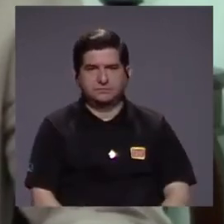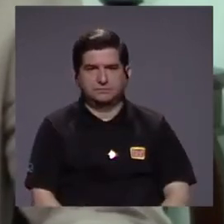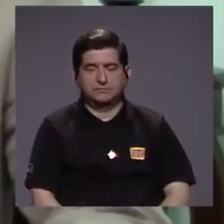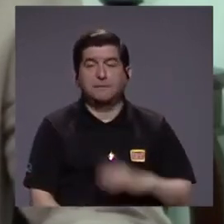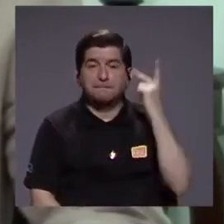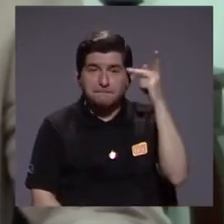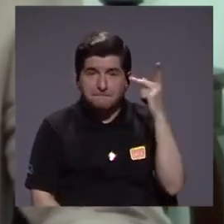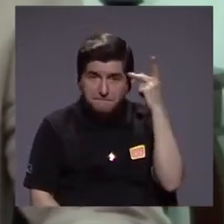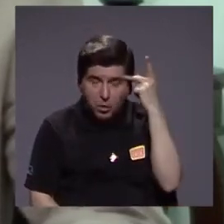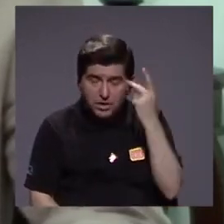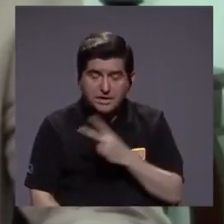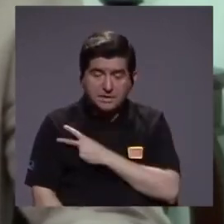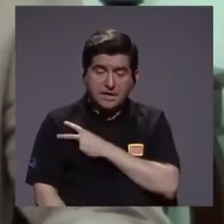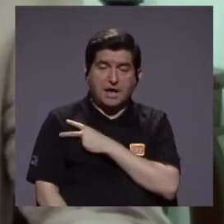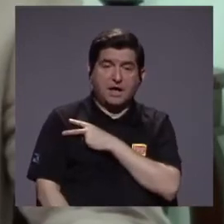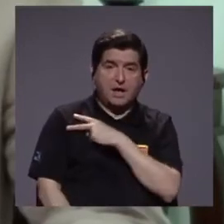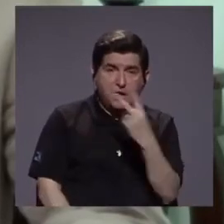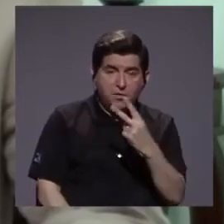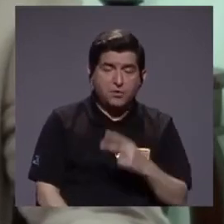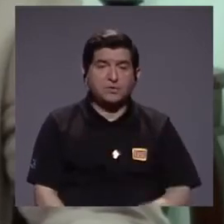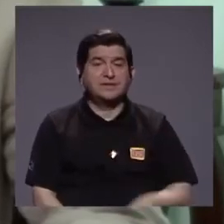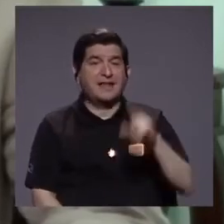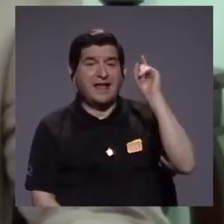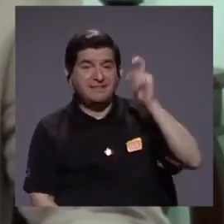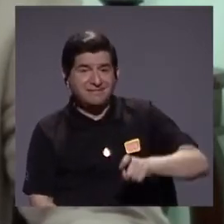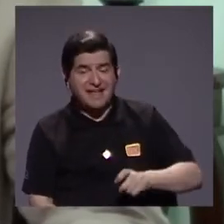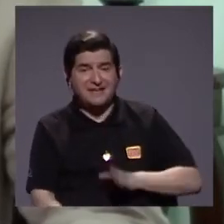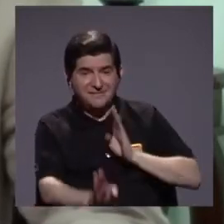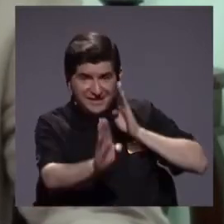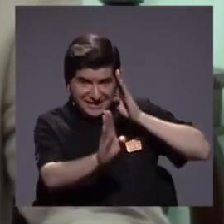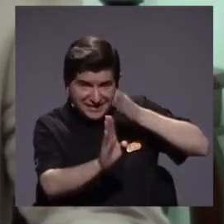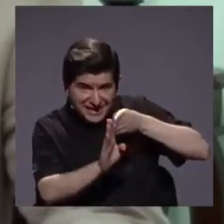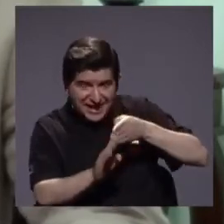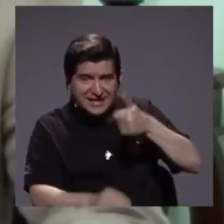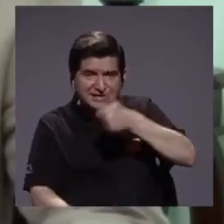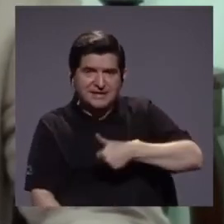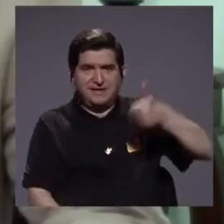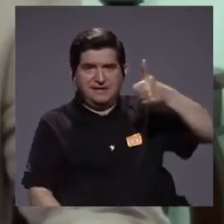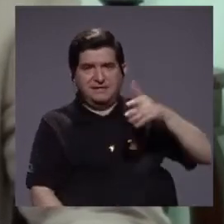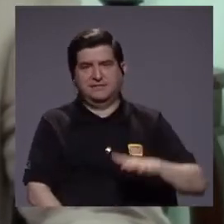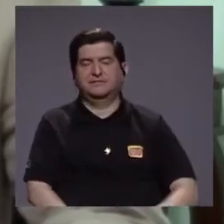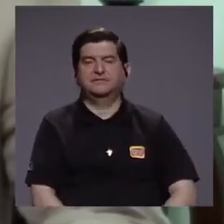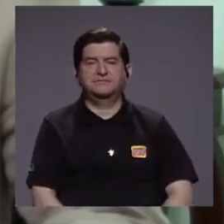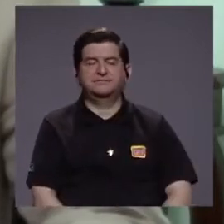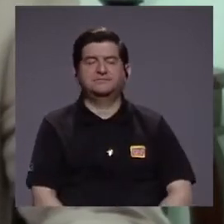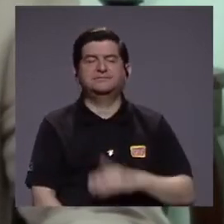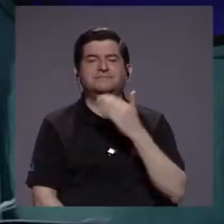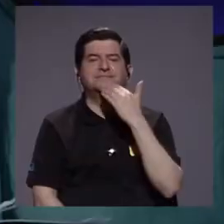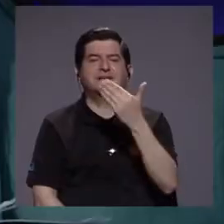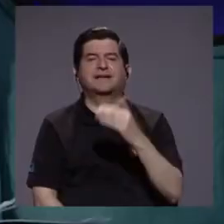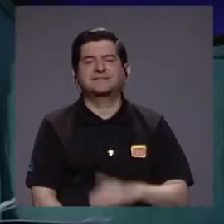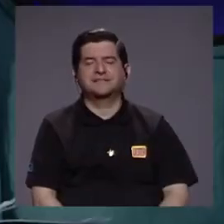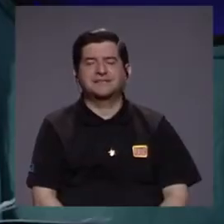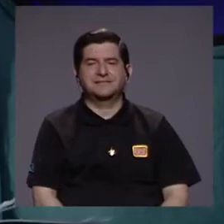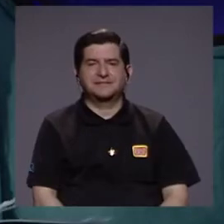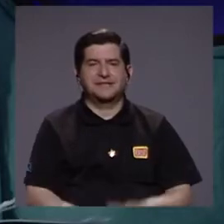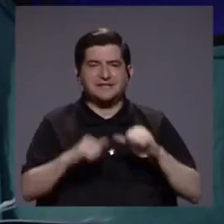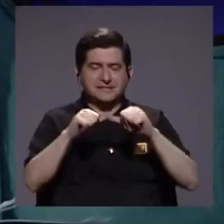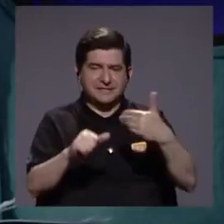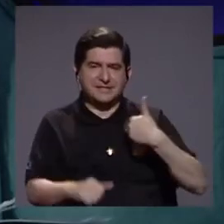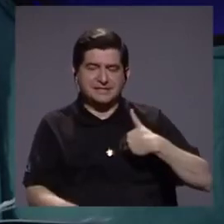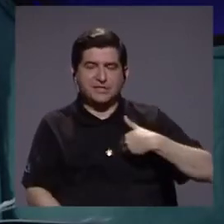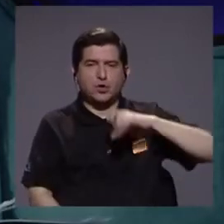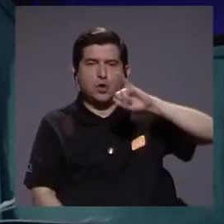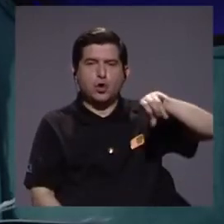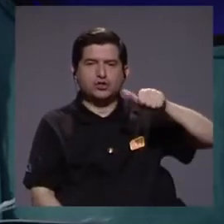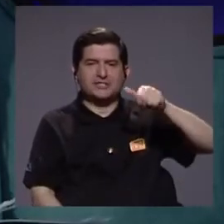las políticas y la voluntad política para esto debe venir directamente de la rectoría. Muchas gracias. Continuamos con el señor